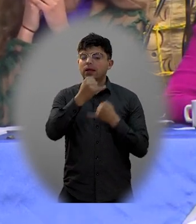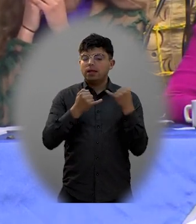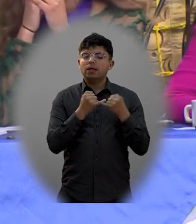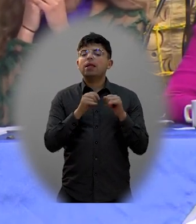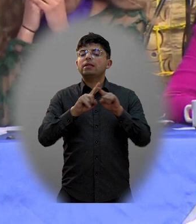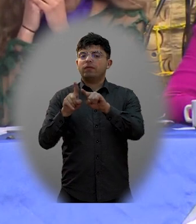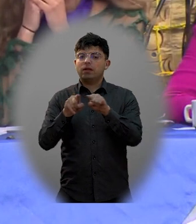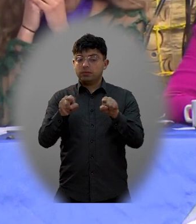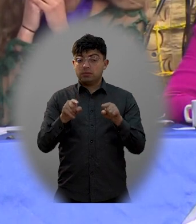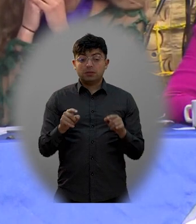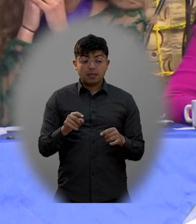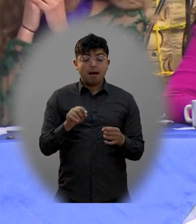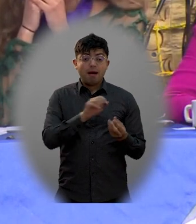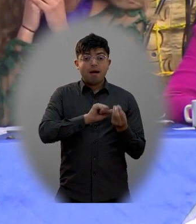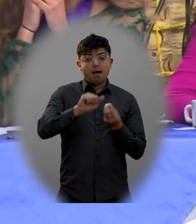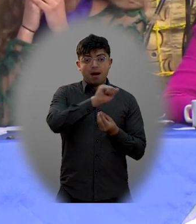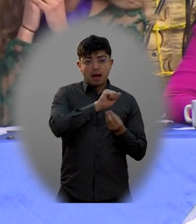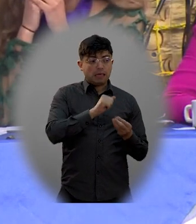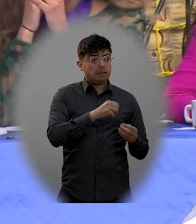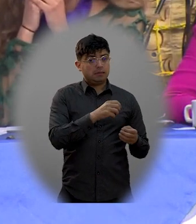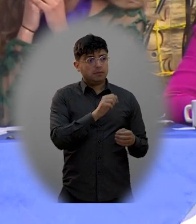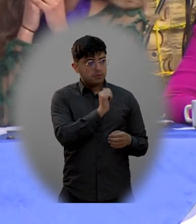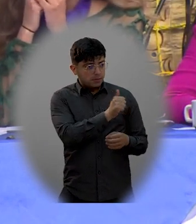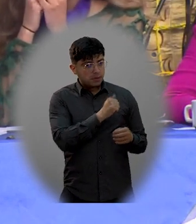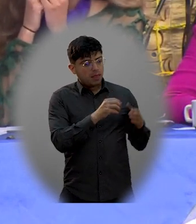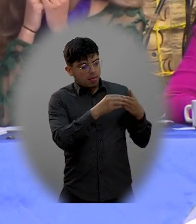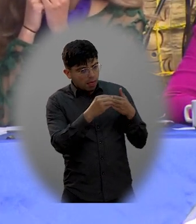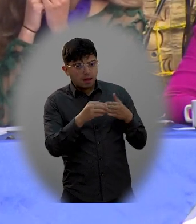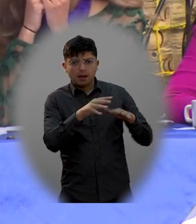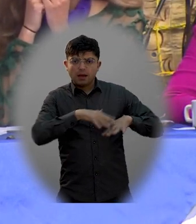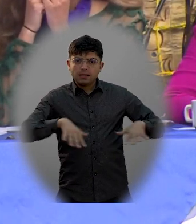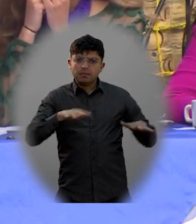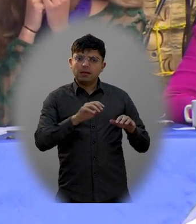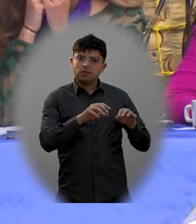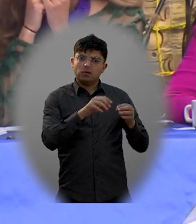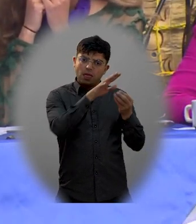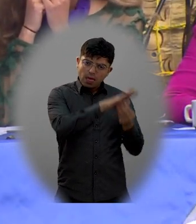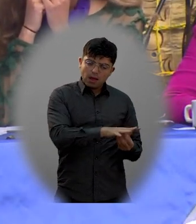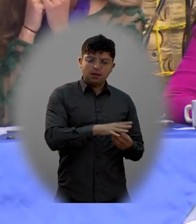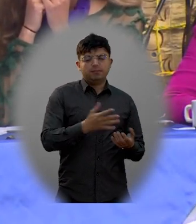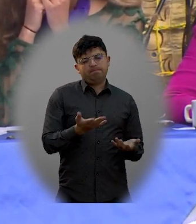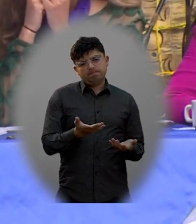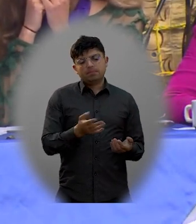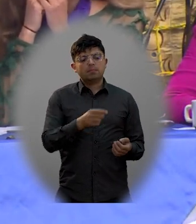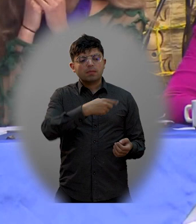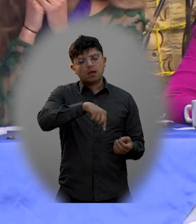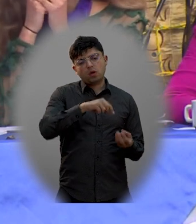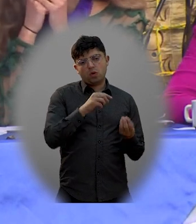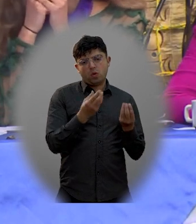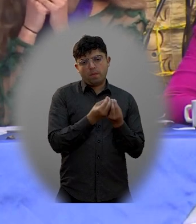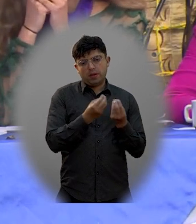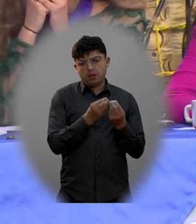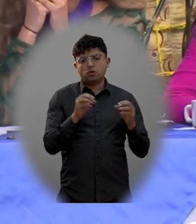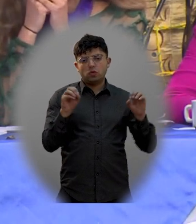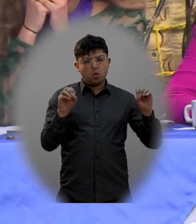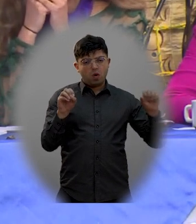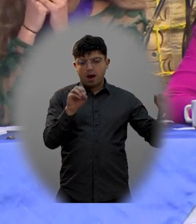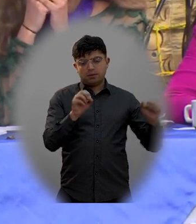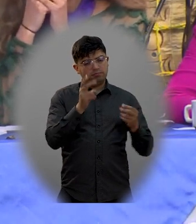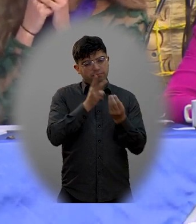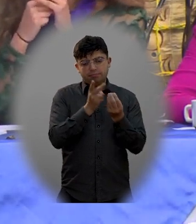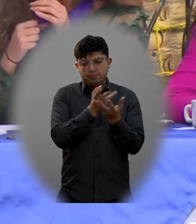no sean ellas mismas las que guían espacios de discriminación contra nuestras compañeras y nuestros compañeros. Y